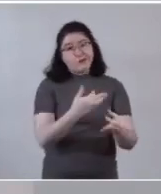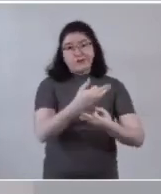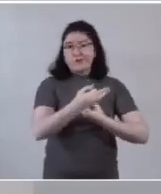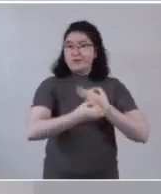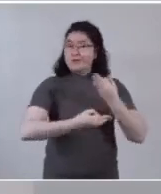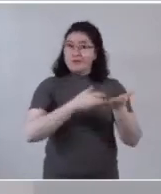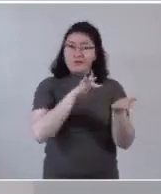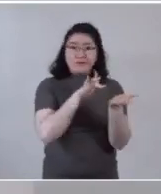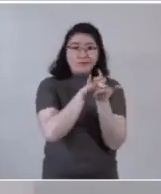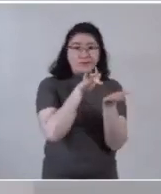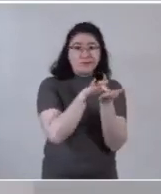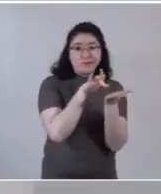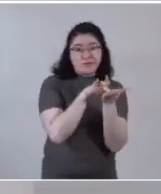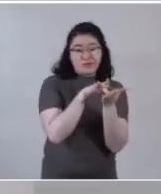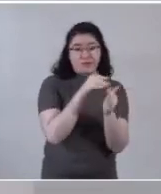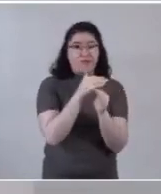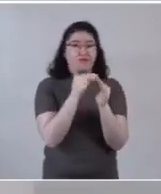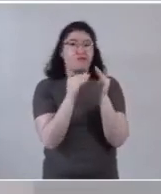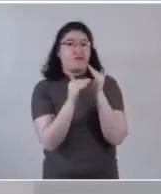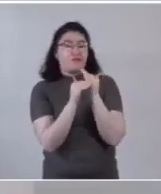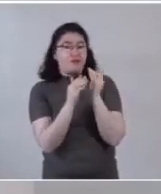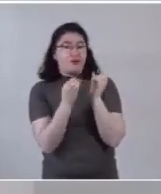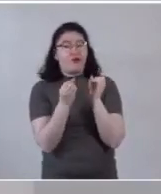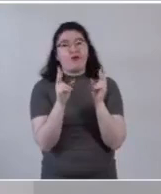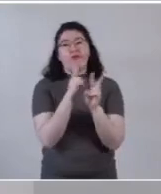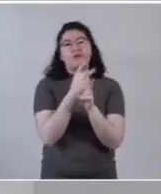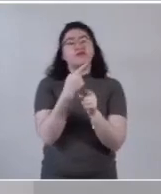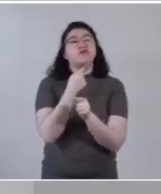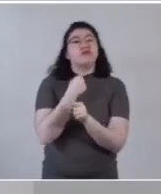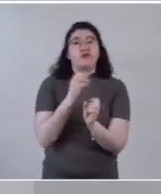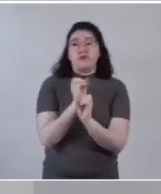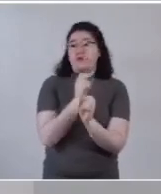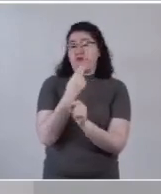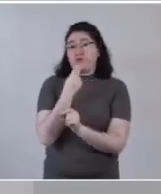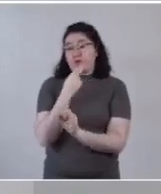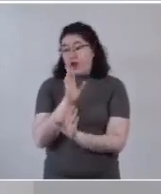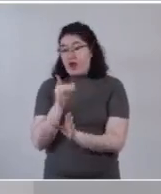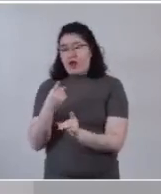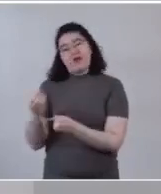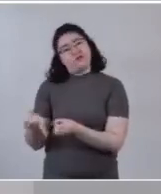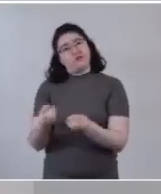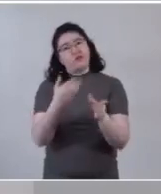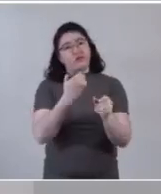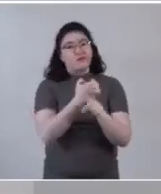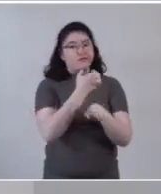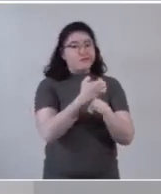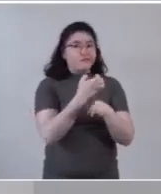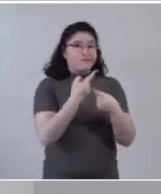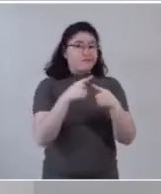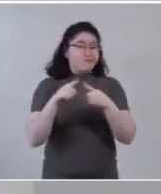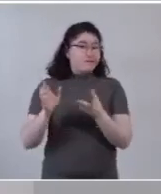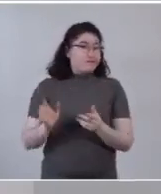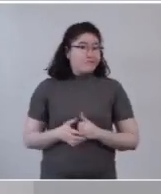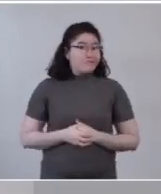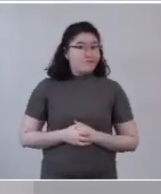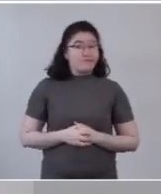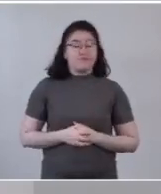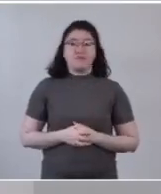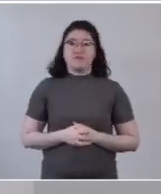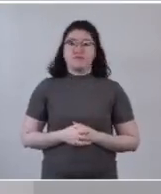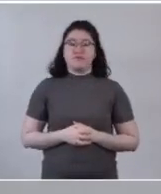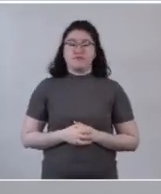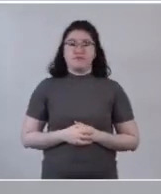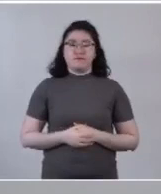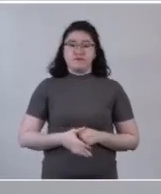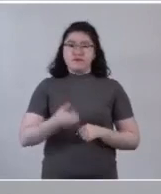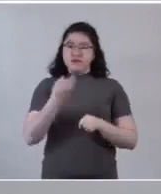todo nuestro apoyo para poder enviar ventiladores que ya nos estén ocupando a otros estados de la República. El hecho de que hayan entrado